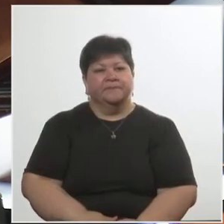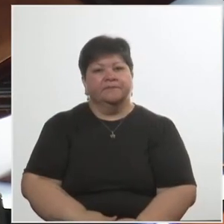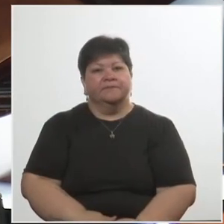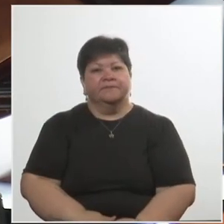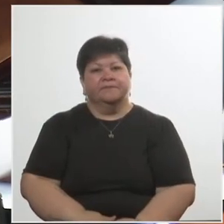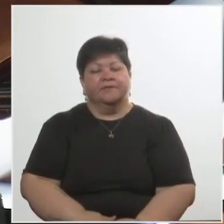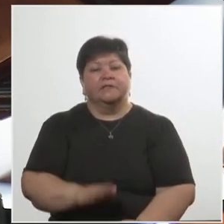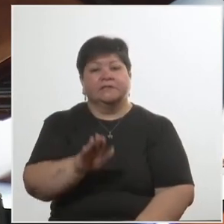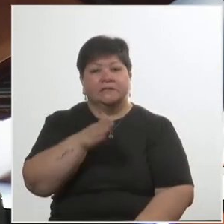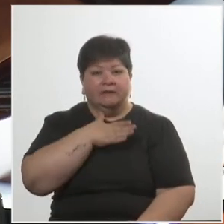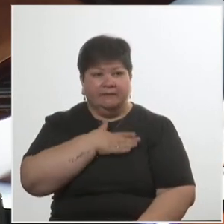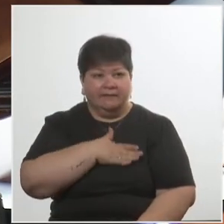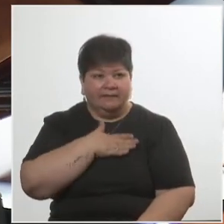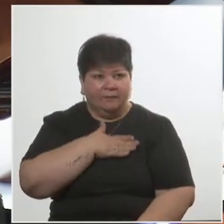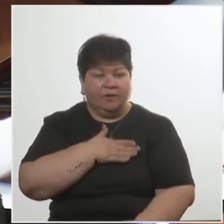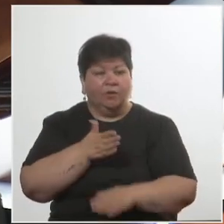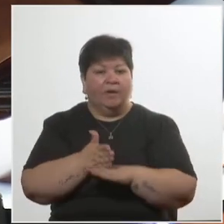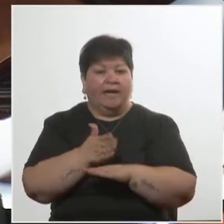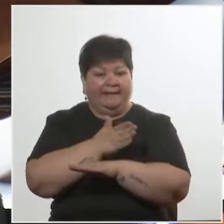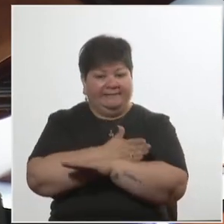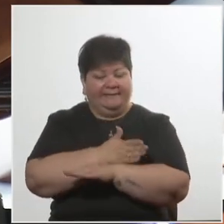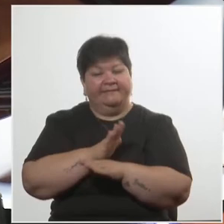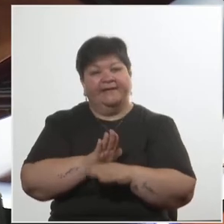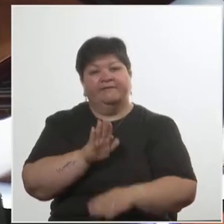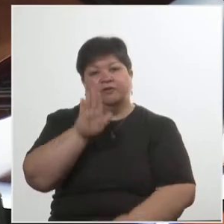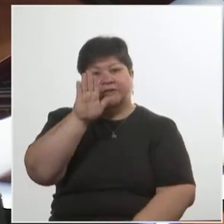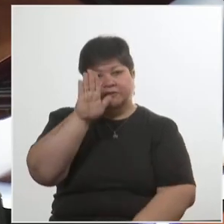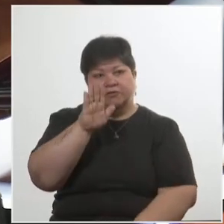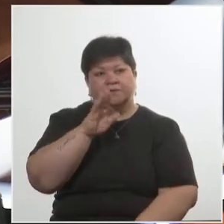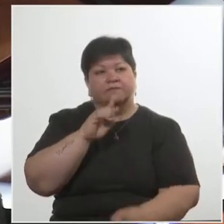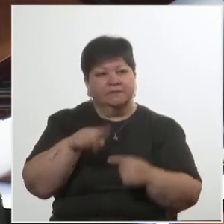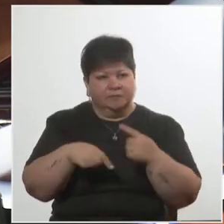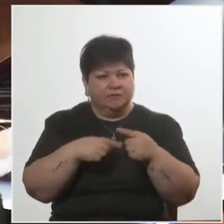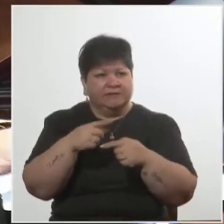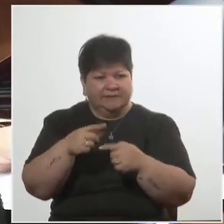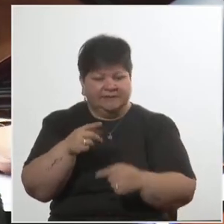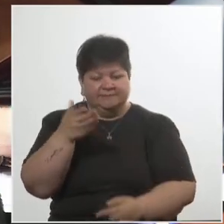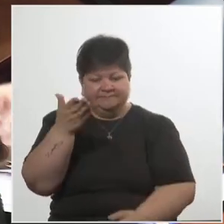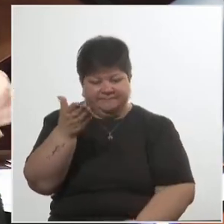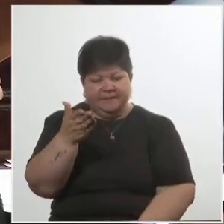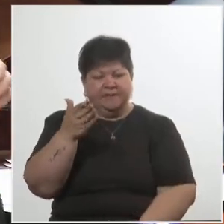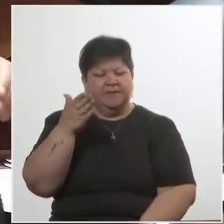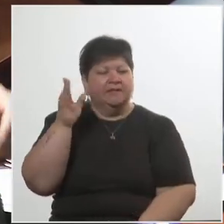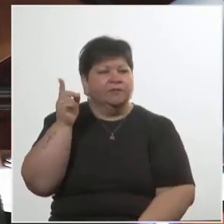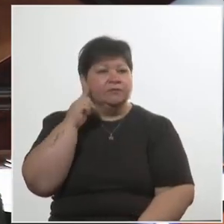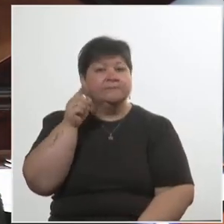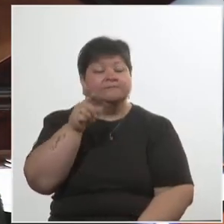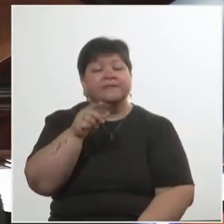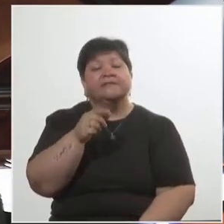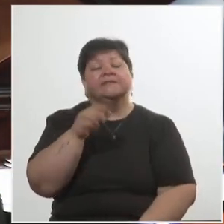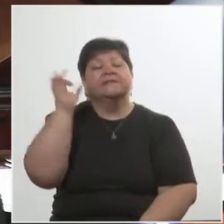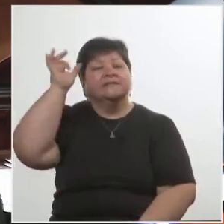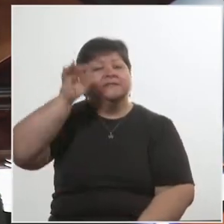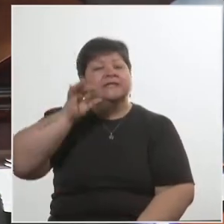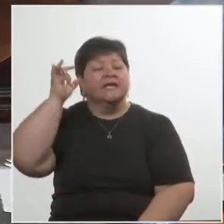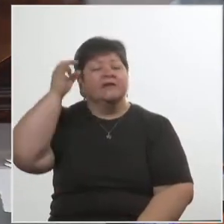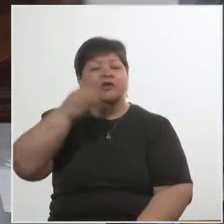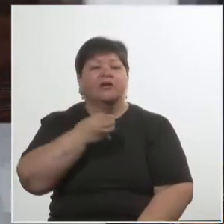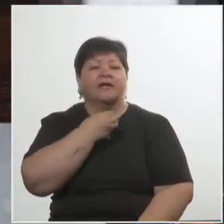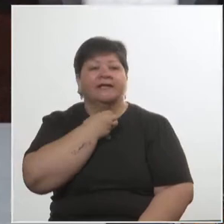lo hacemos lo hacemos antes de la votación vamos a seguir escuchando los legisladores senador Andrade